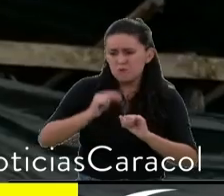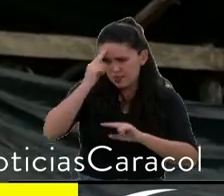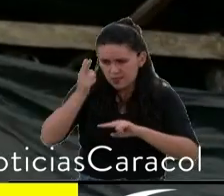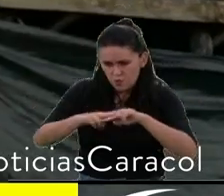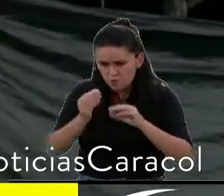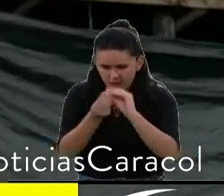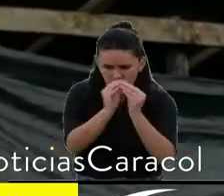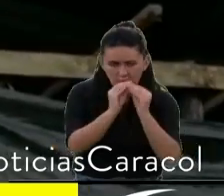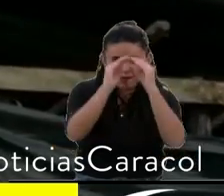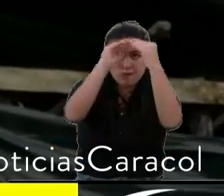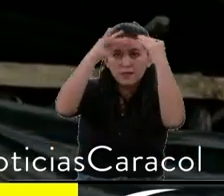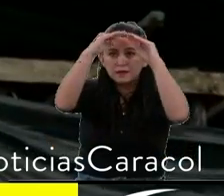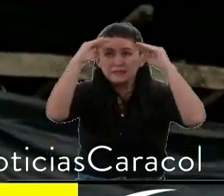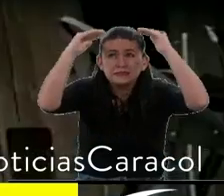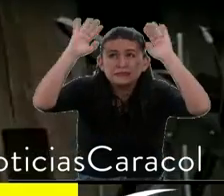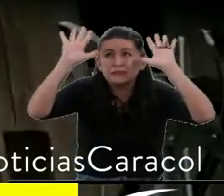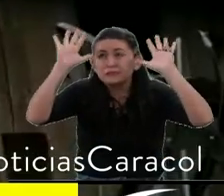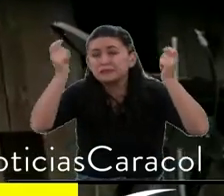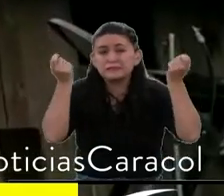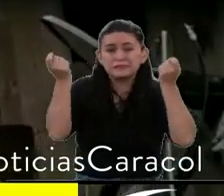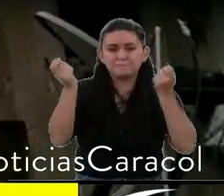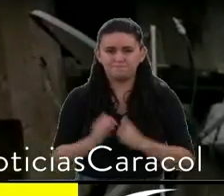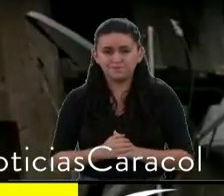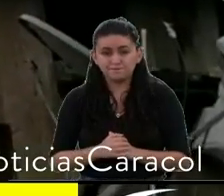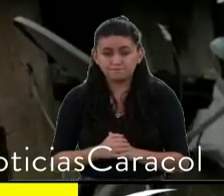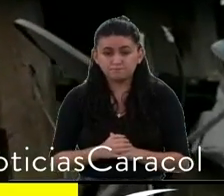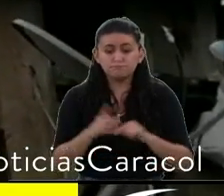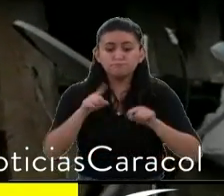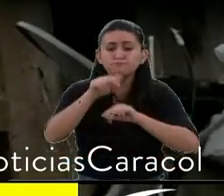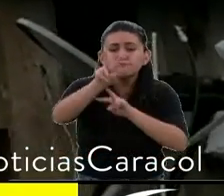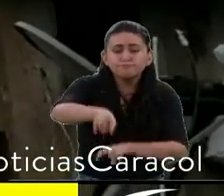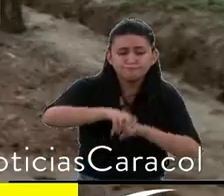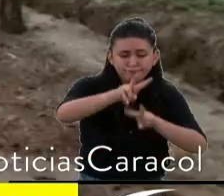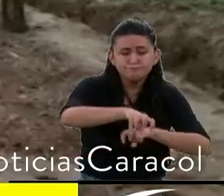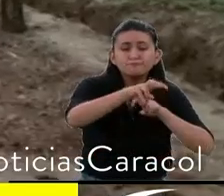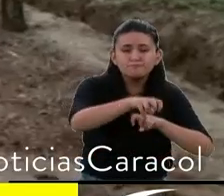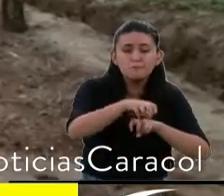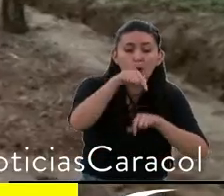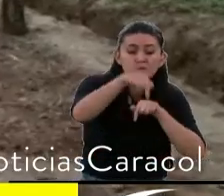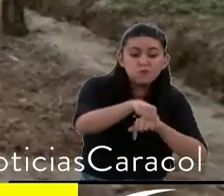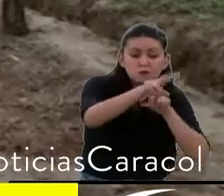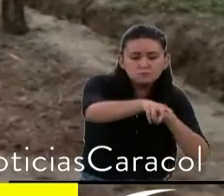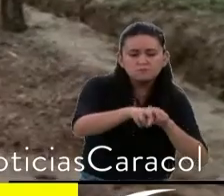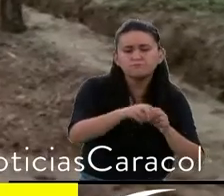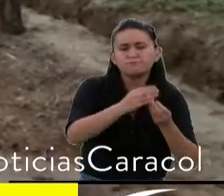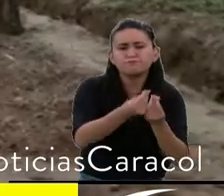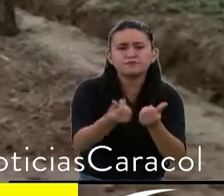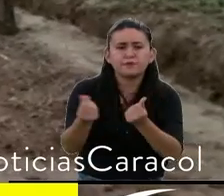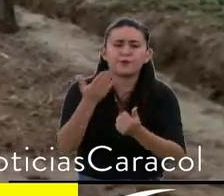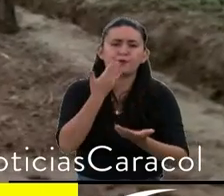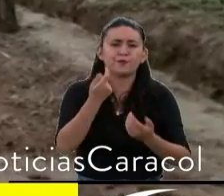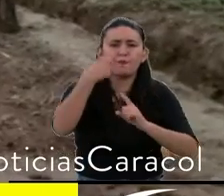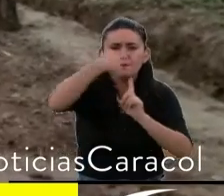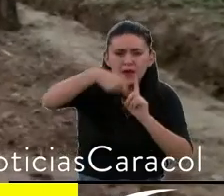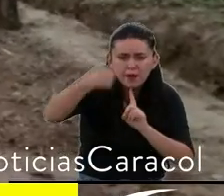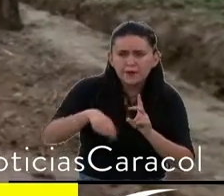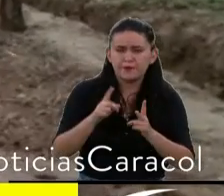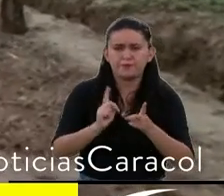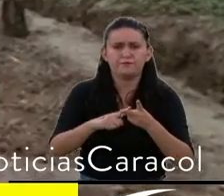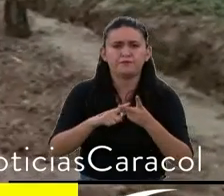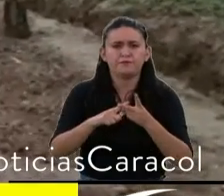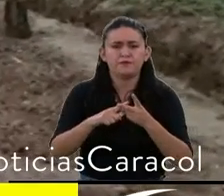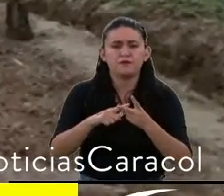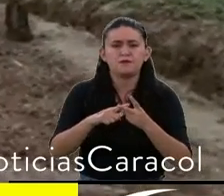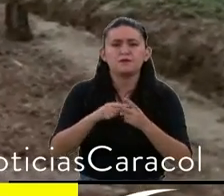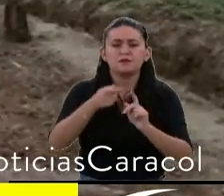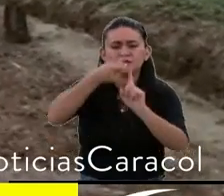las viviendas. Y también hubo daños de los cultivos de siembras, como banano, papachina,